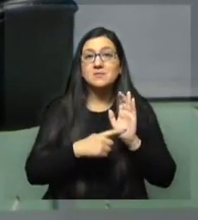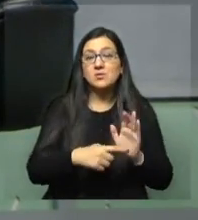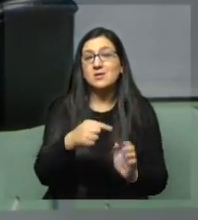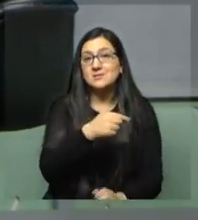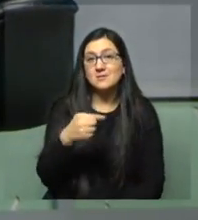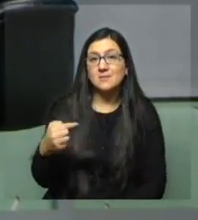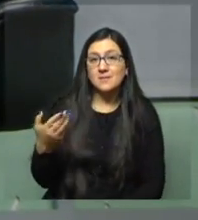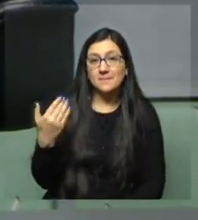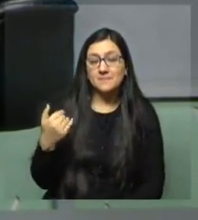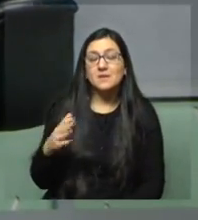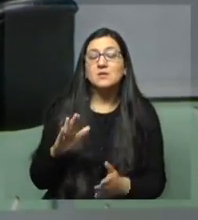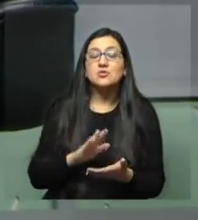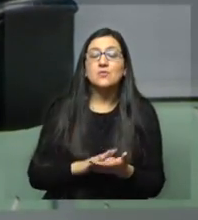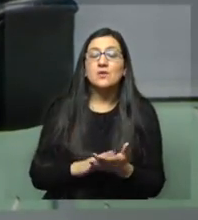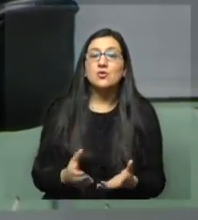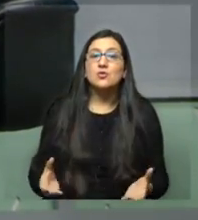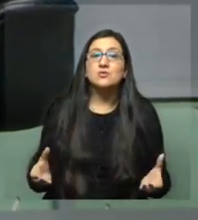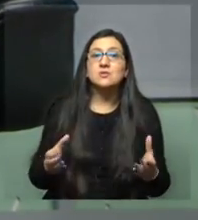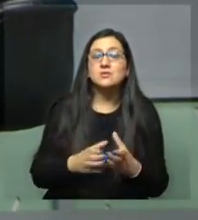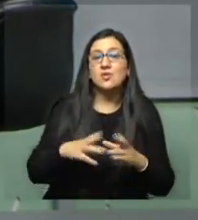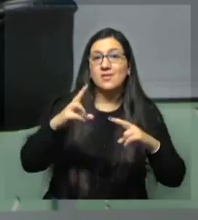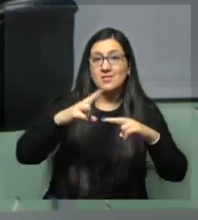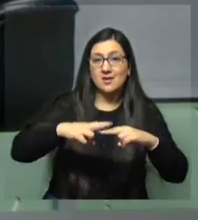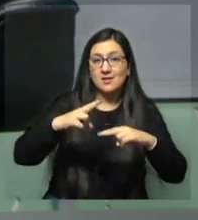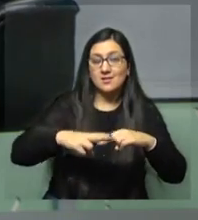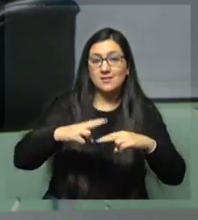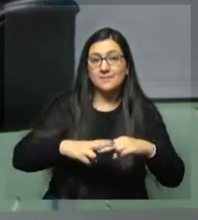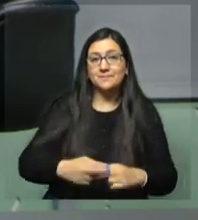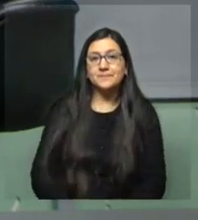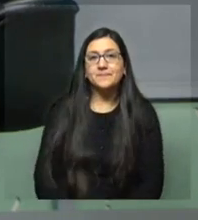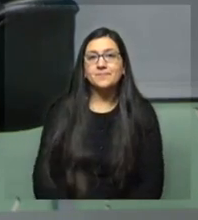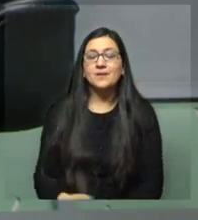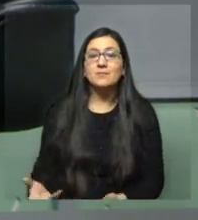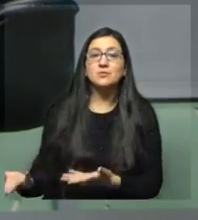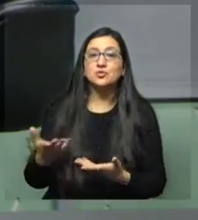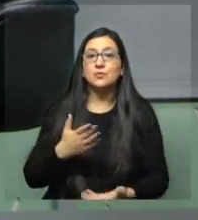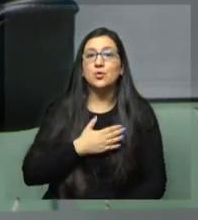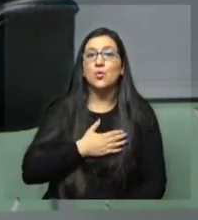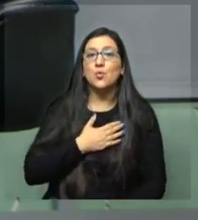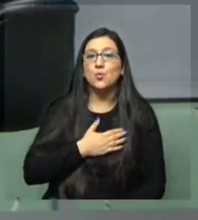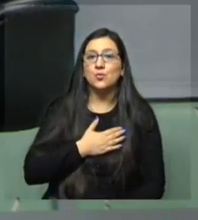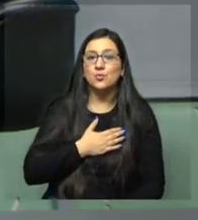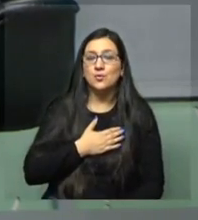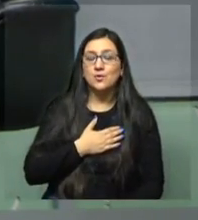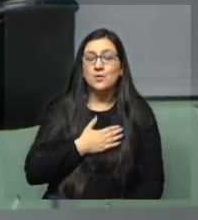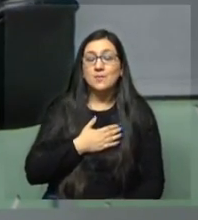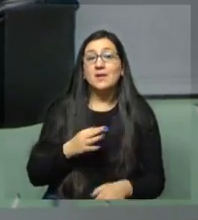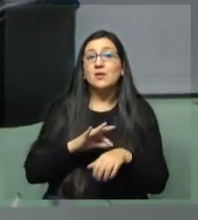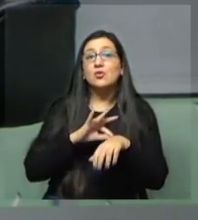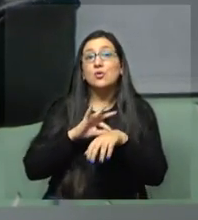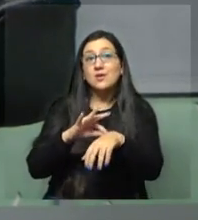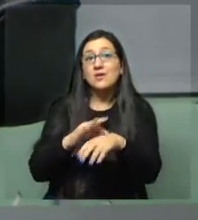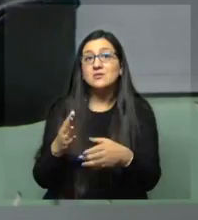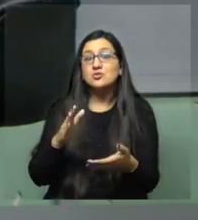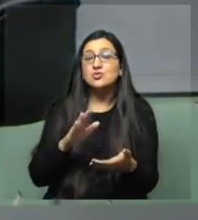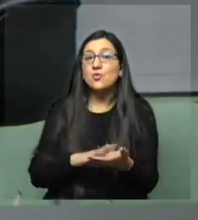pasó sobre concentración en Internet, y sobre todo vamos a estar recibiendo con mucho gusto para que nos oriente sobre este tema, sobre